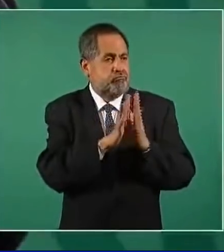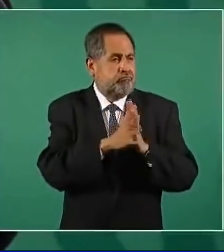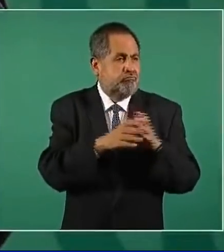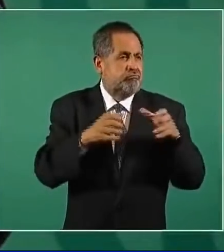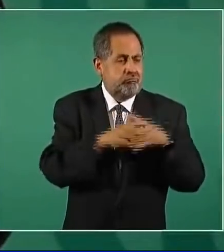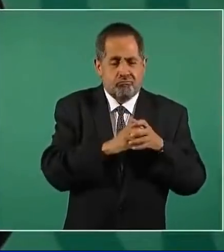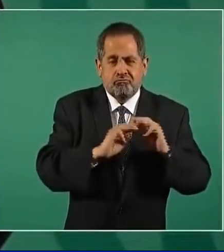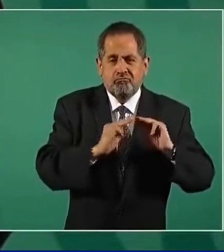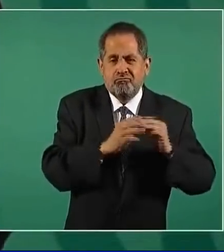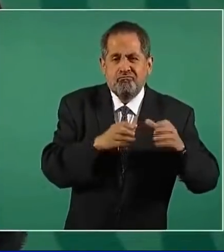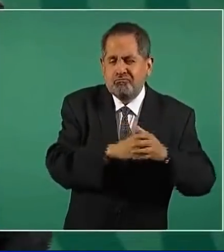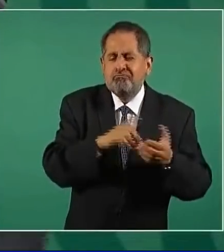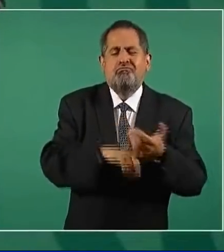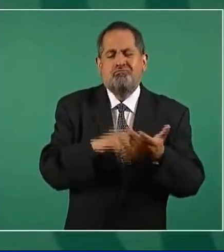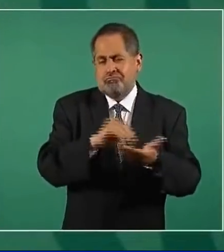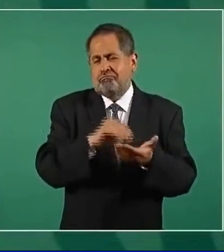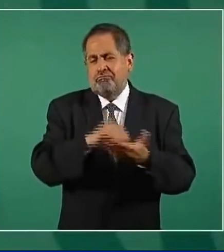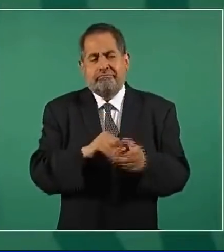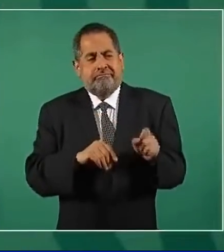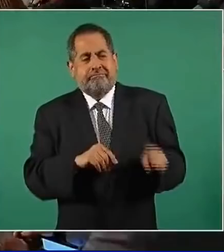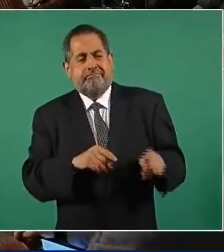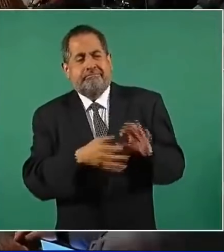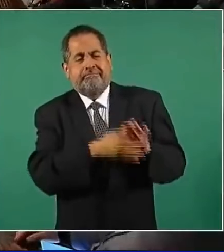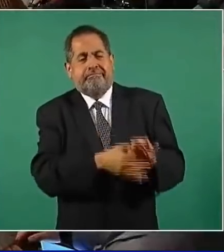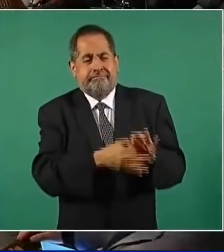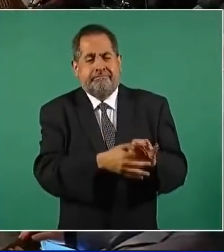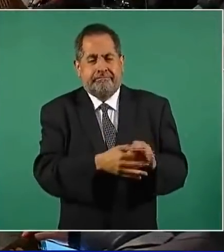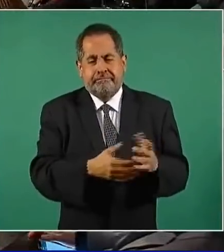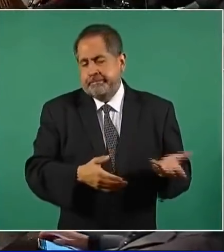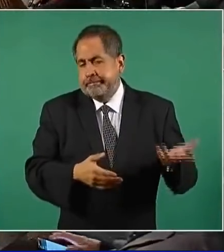creados por qué